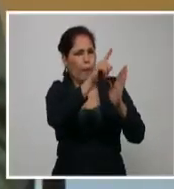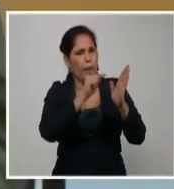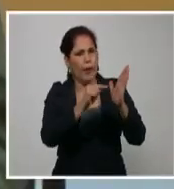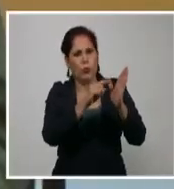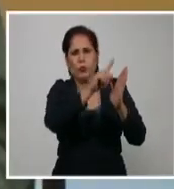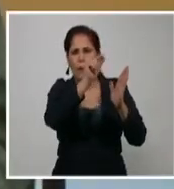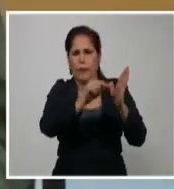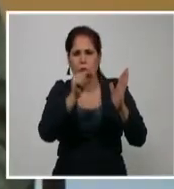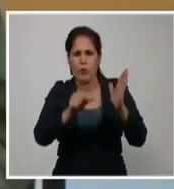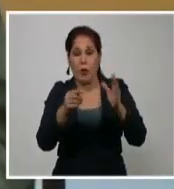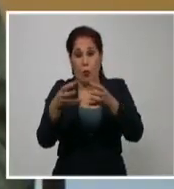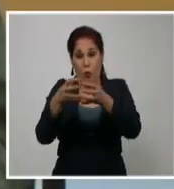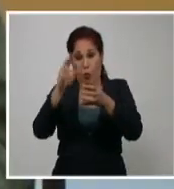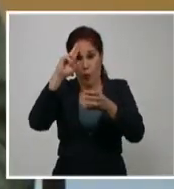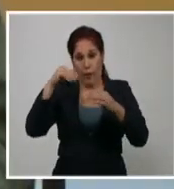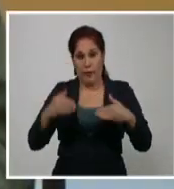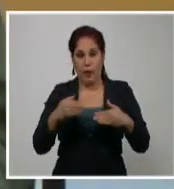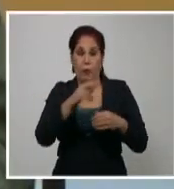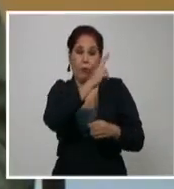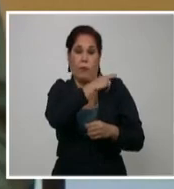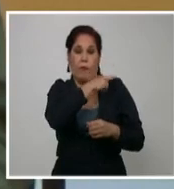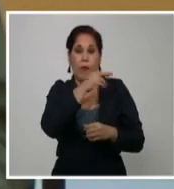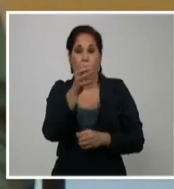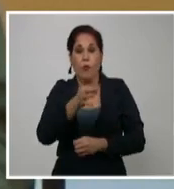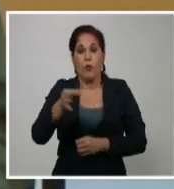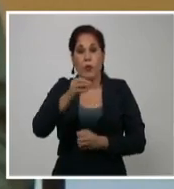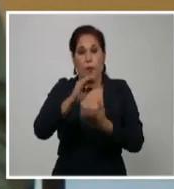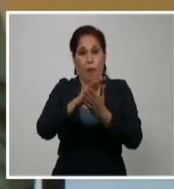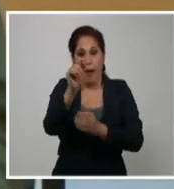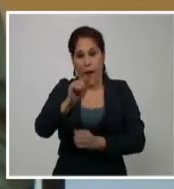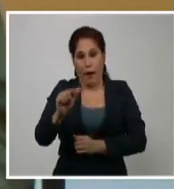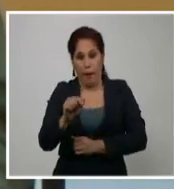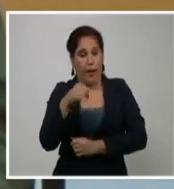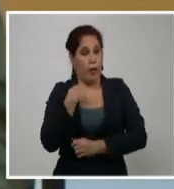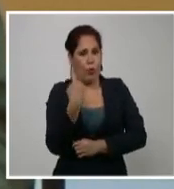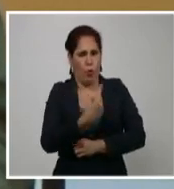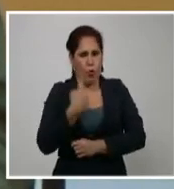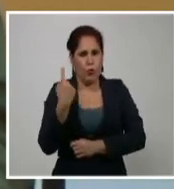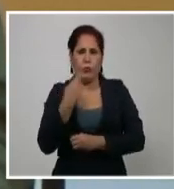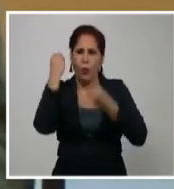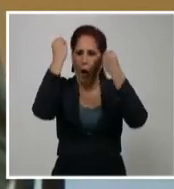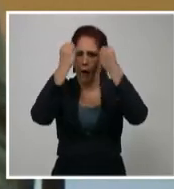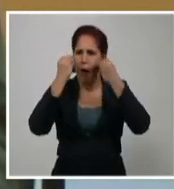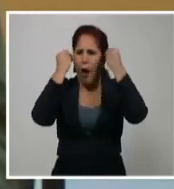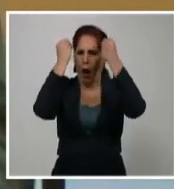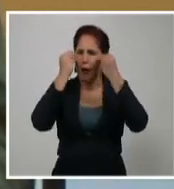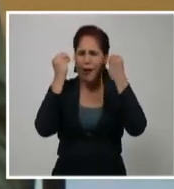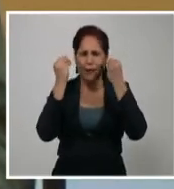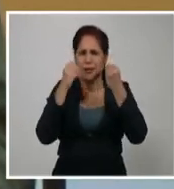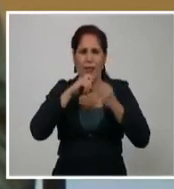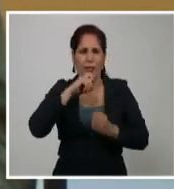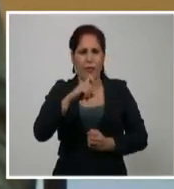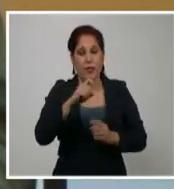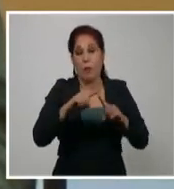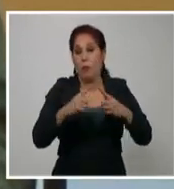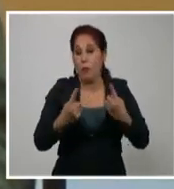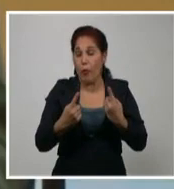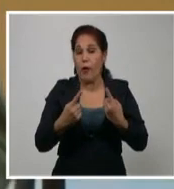con el Grupo Técnico de Salud y las autoridades de los municipios un análisis profundo y crítico, sobre todo